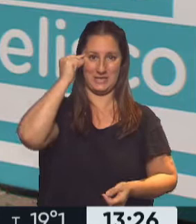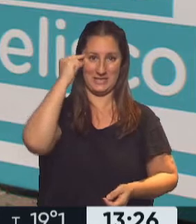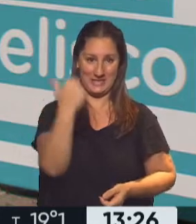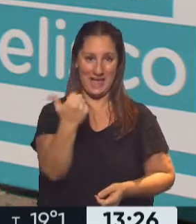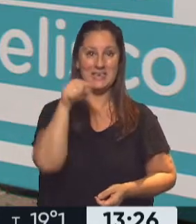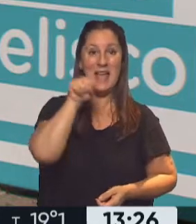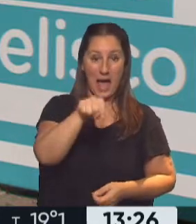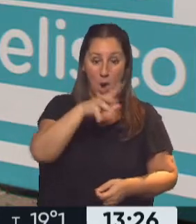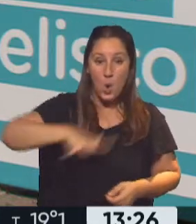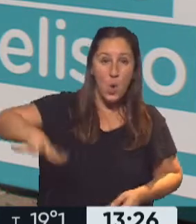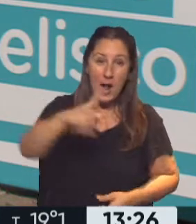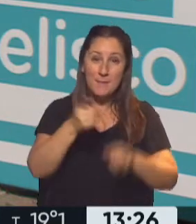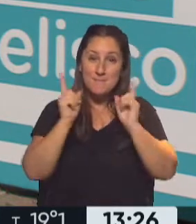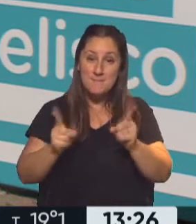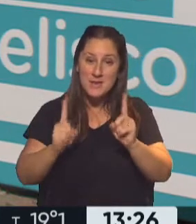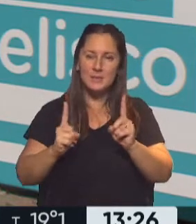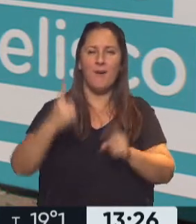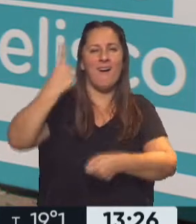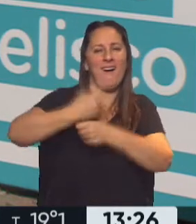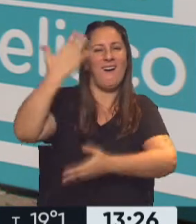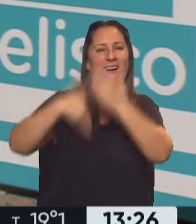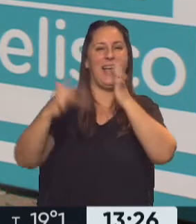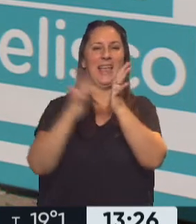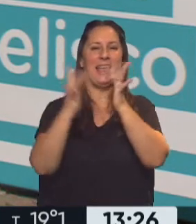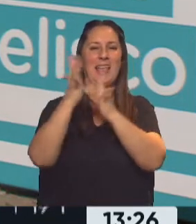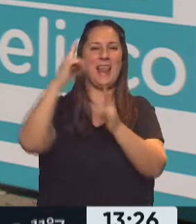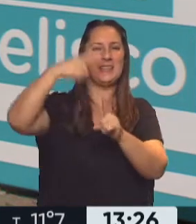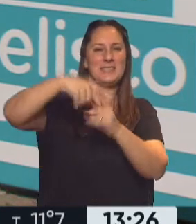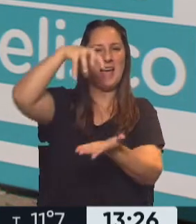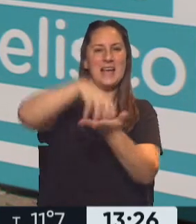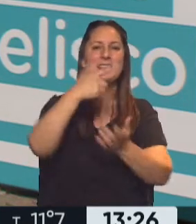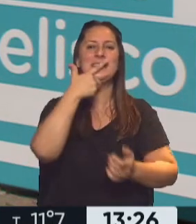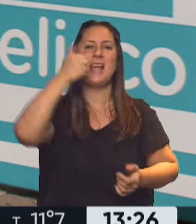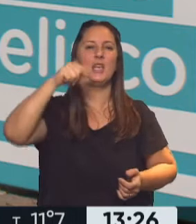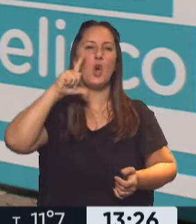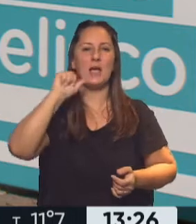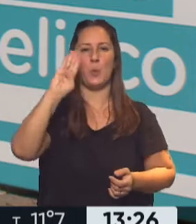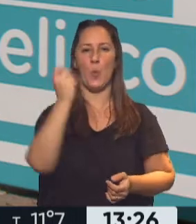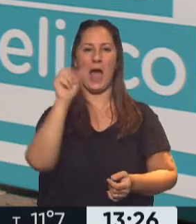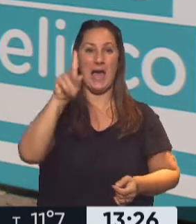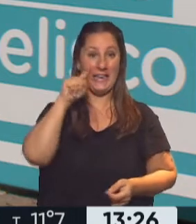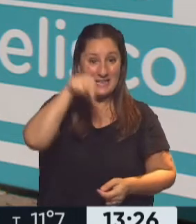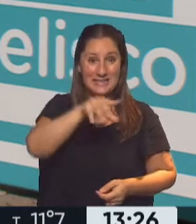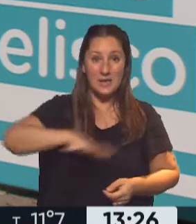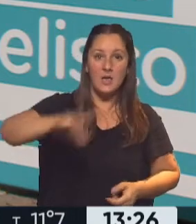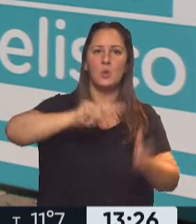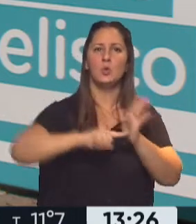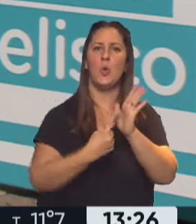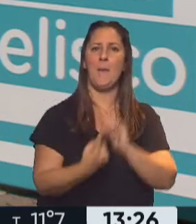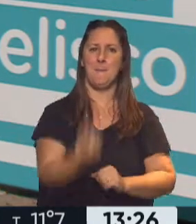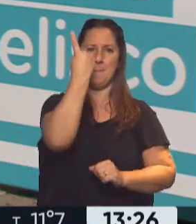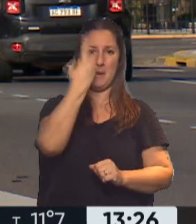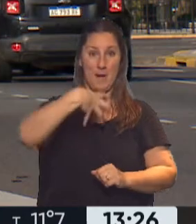que también en este lugar estaba la primitiva iglesia de San Nicolás de Bari, que es el primer lugar en la ciudad de Buenos